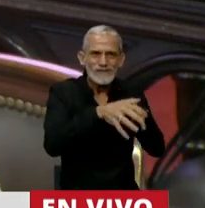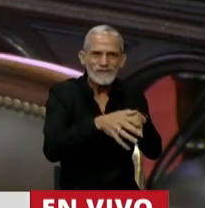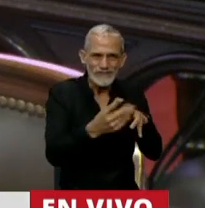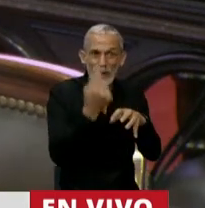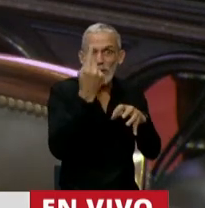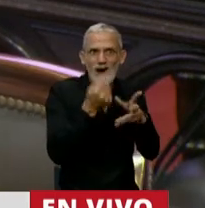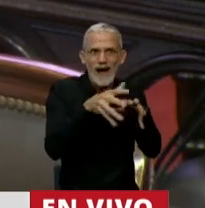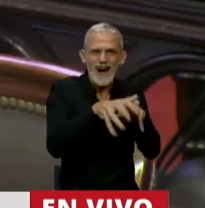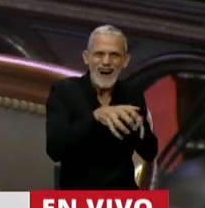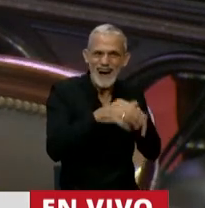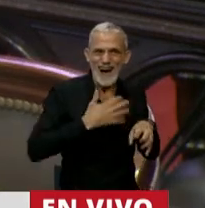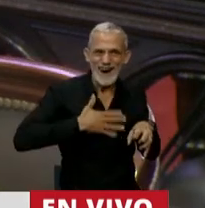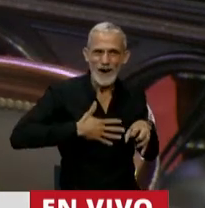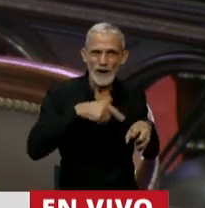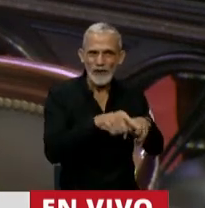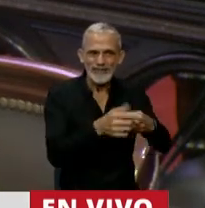sembradora.